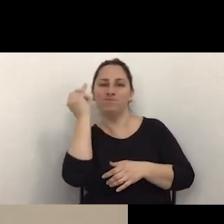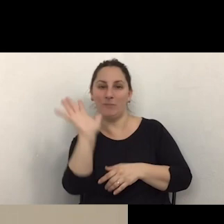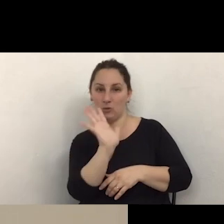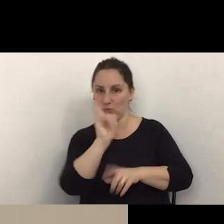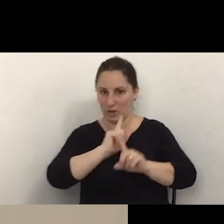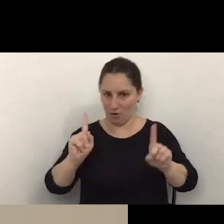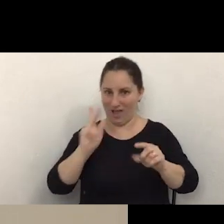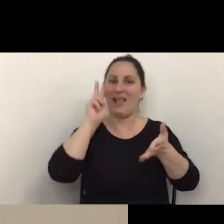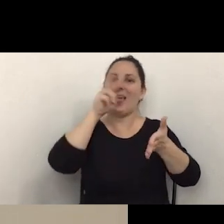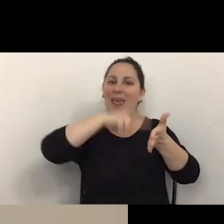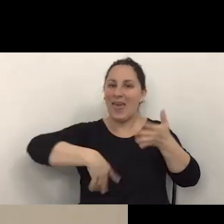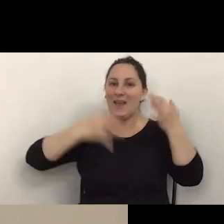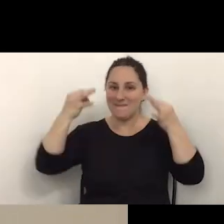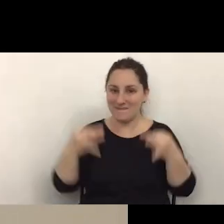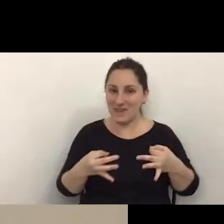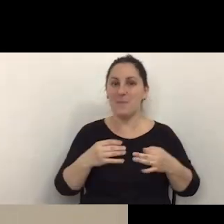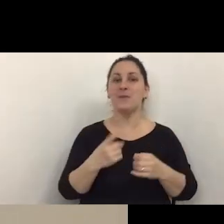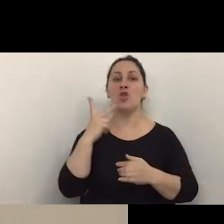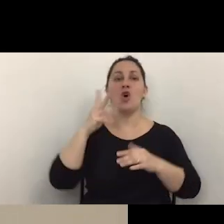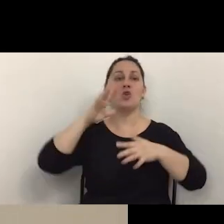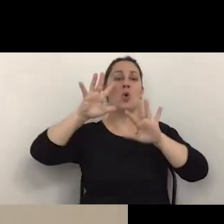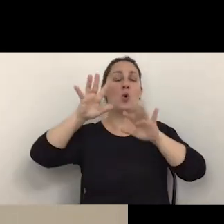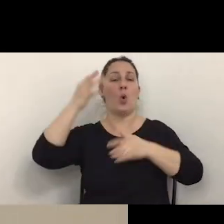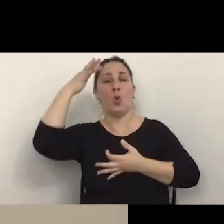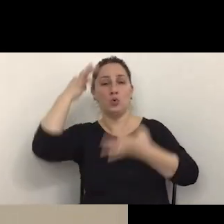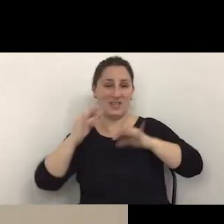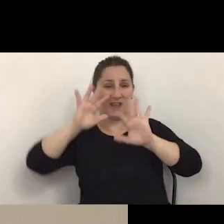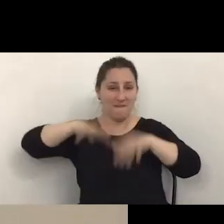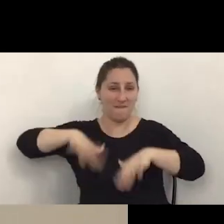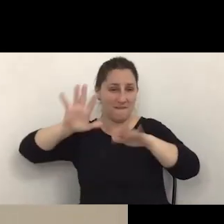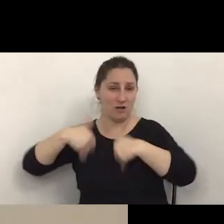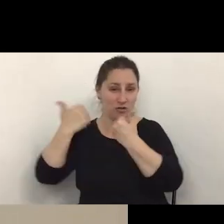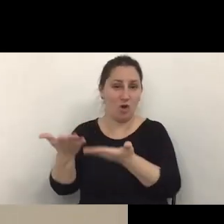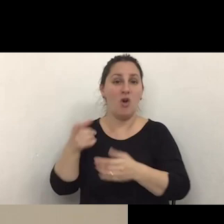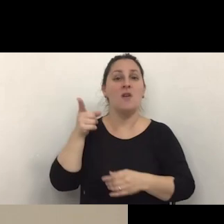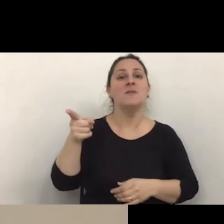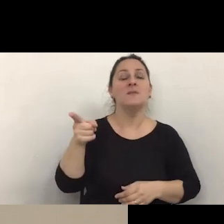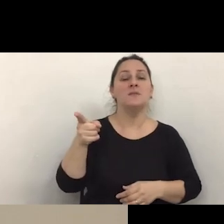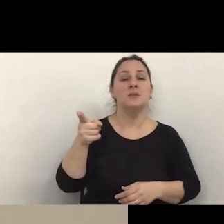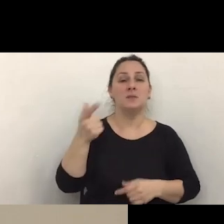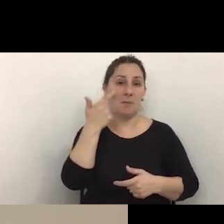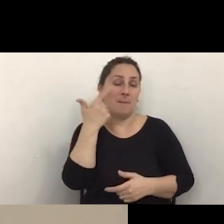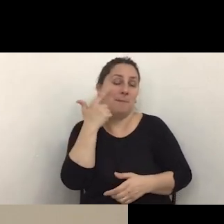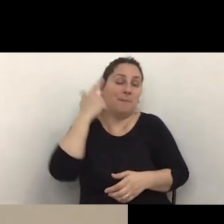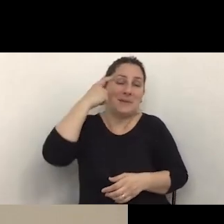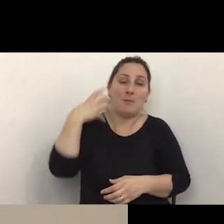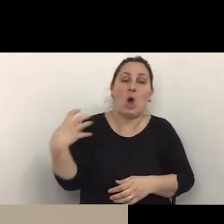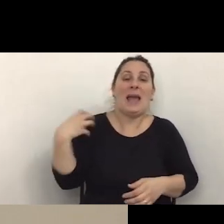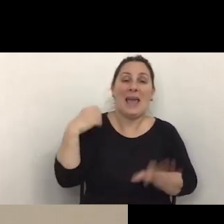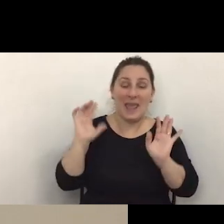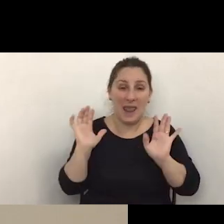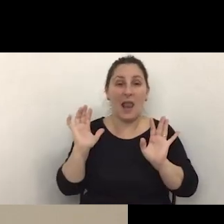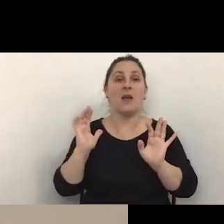si más allá de los dos fallos que yo les voy a compartir, si vemos en general la mayor parte de